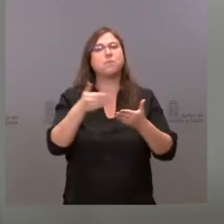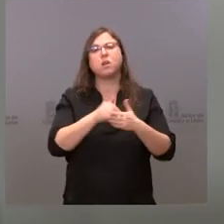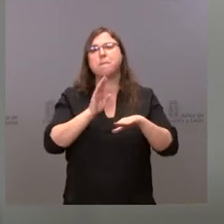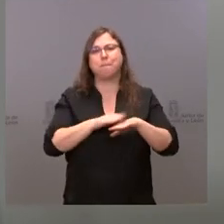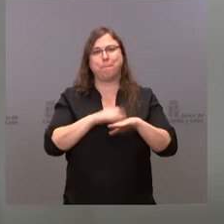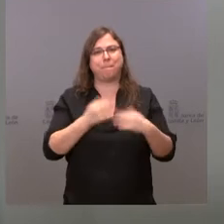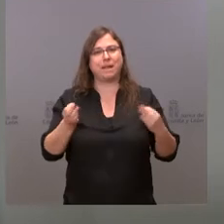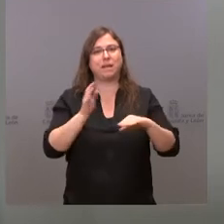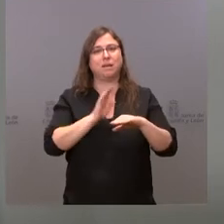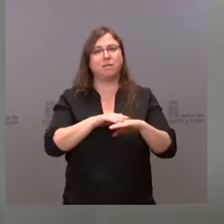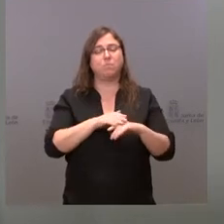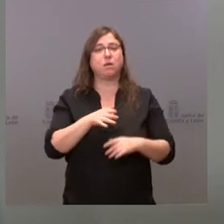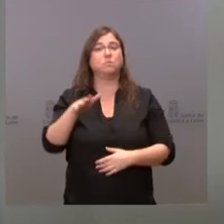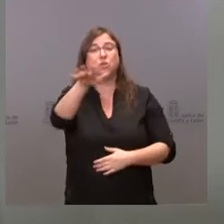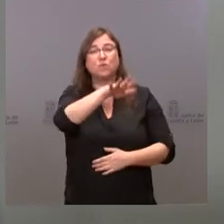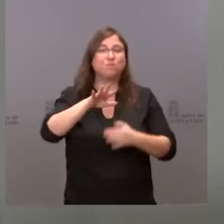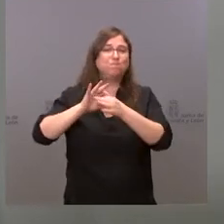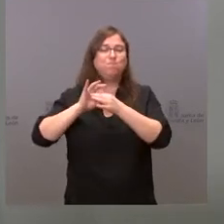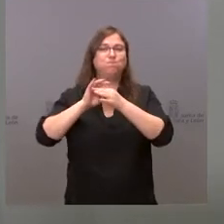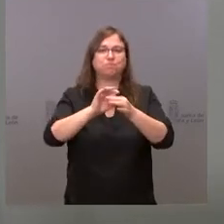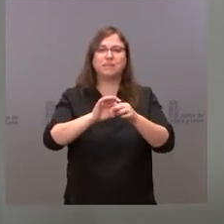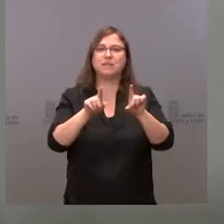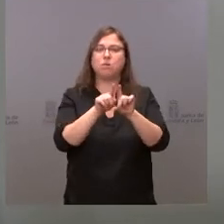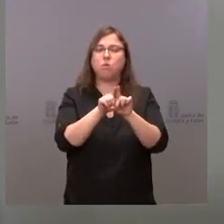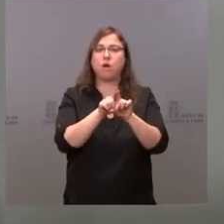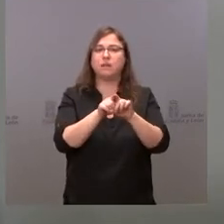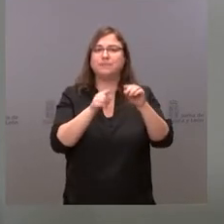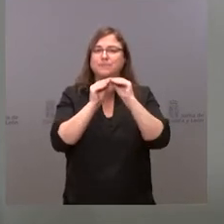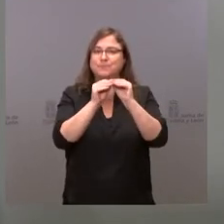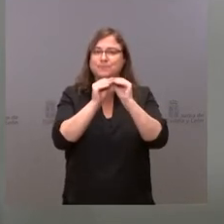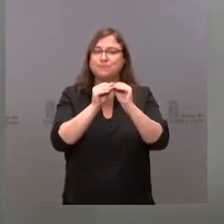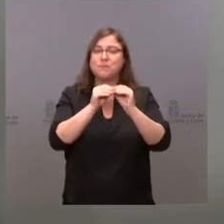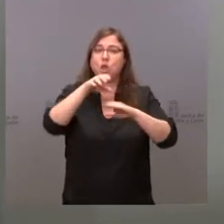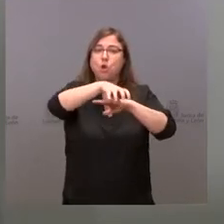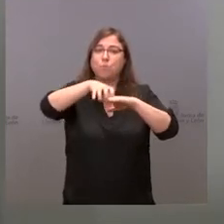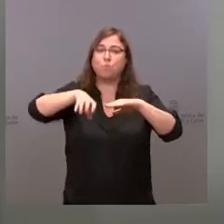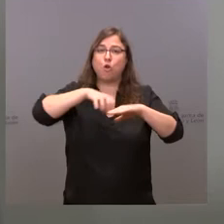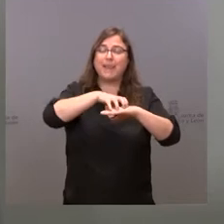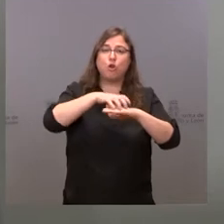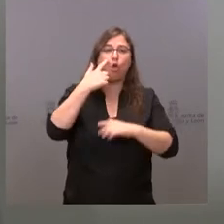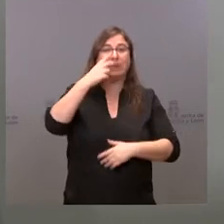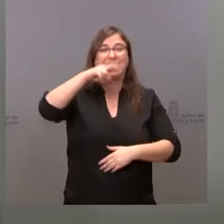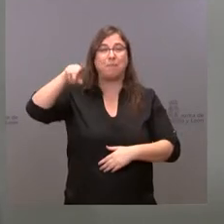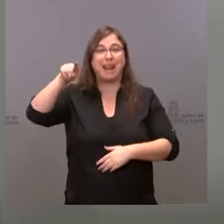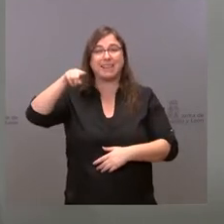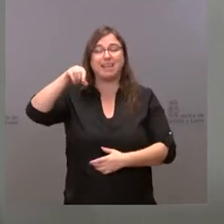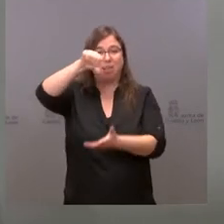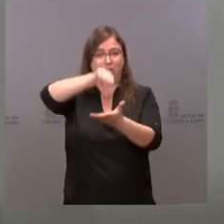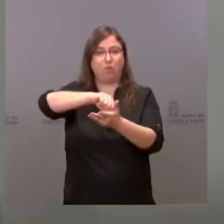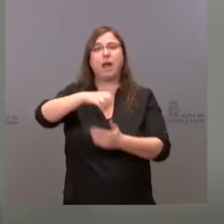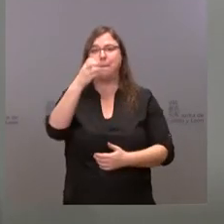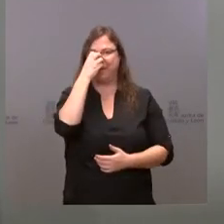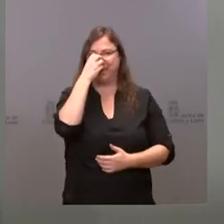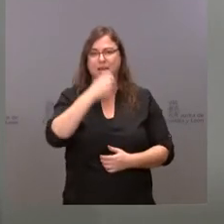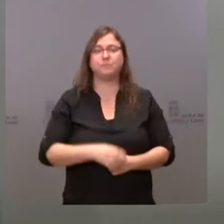a todo lo que tiene que ver con el desarrollo y ampliación del polígono escaparate en la ciudad de medina del campo